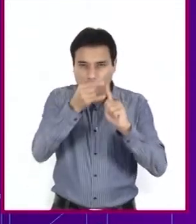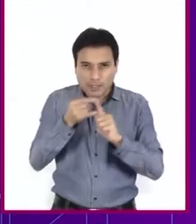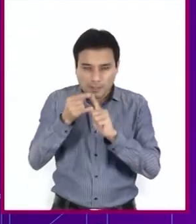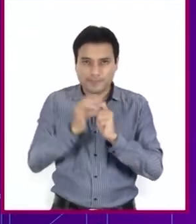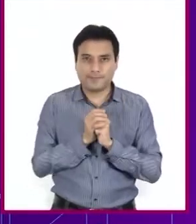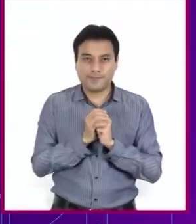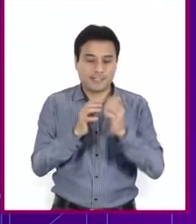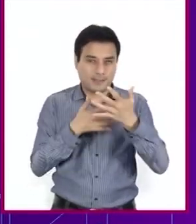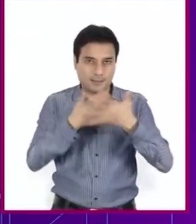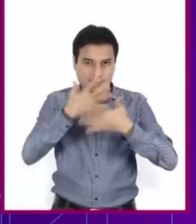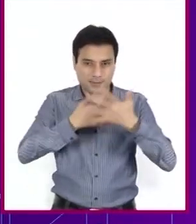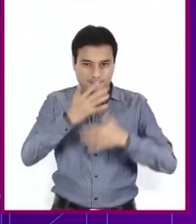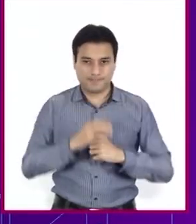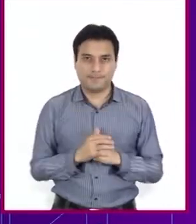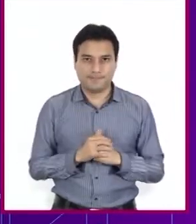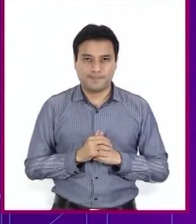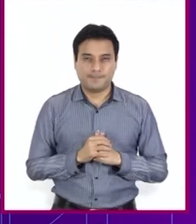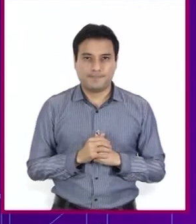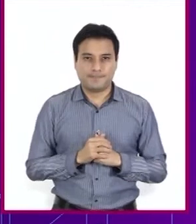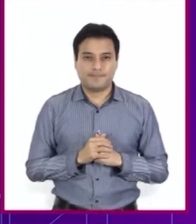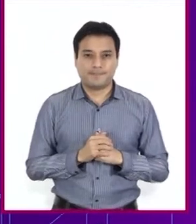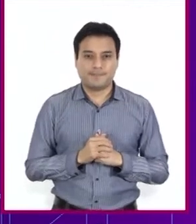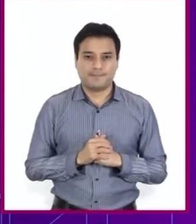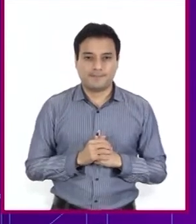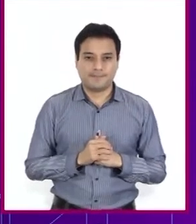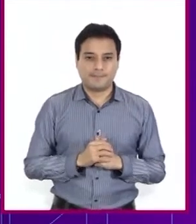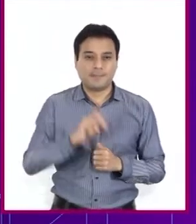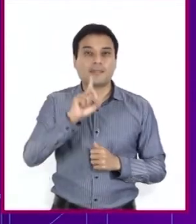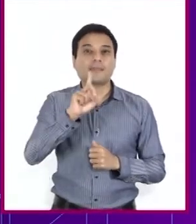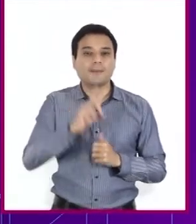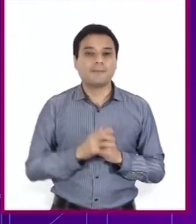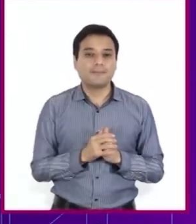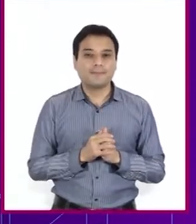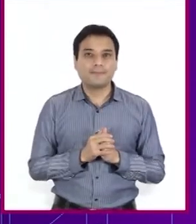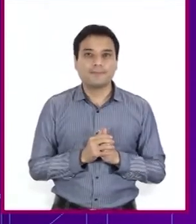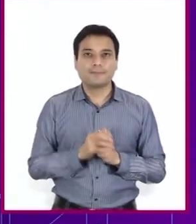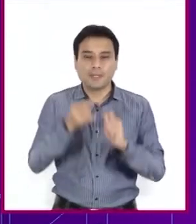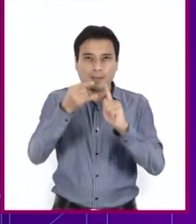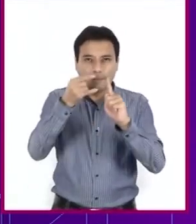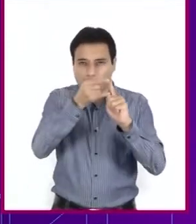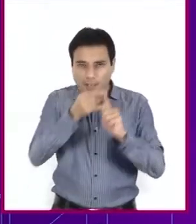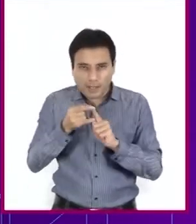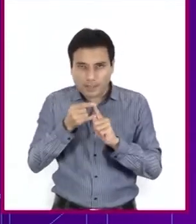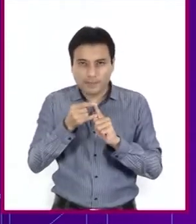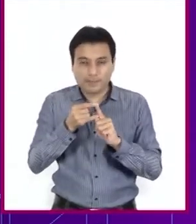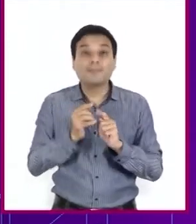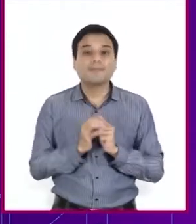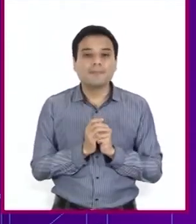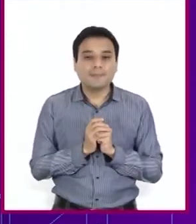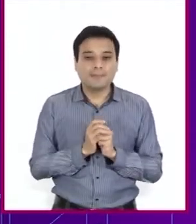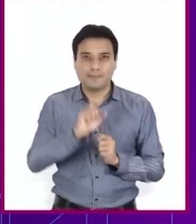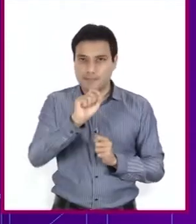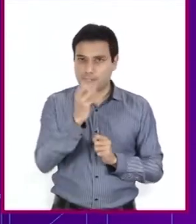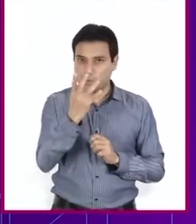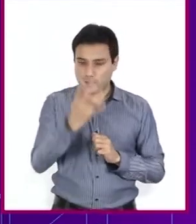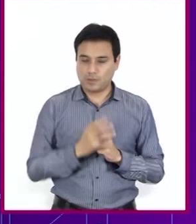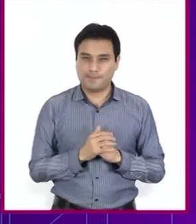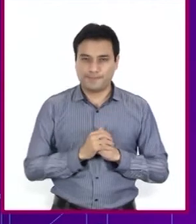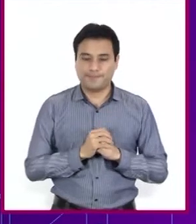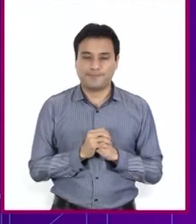tiene 15 cuadros. Inciso D, la figura 4 tiene